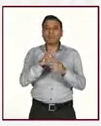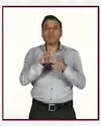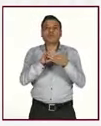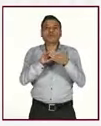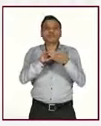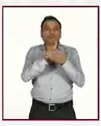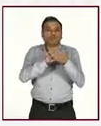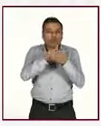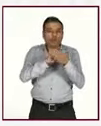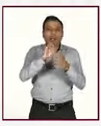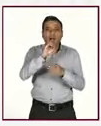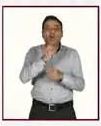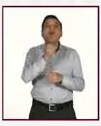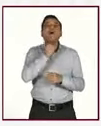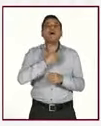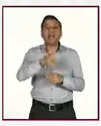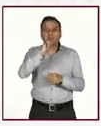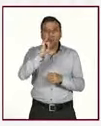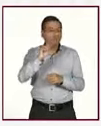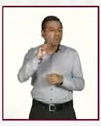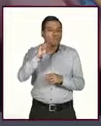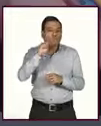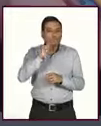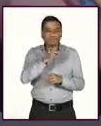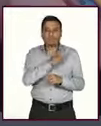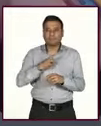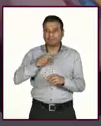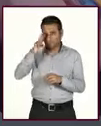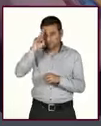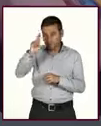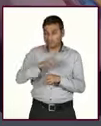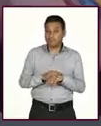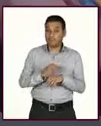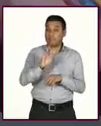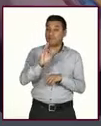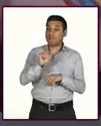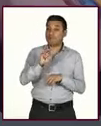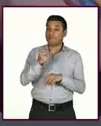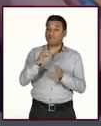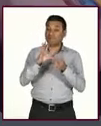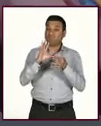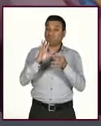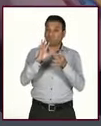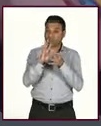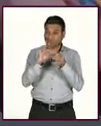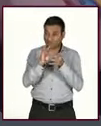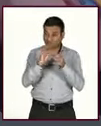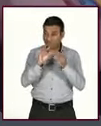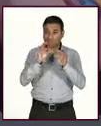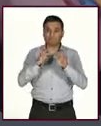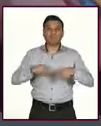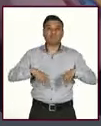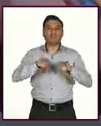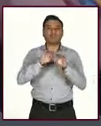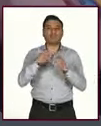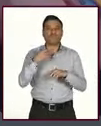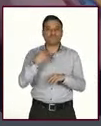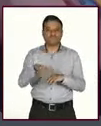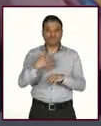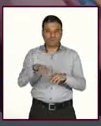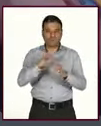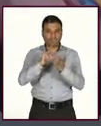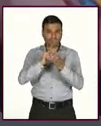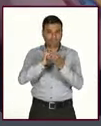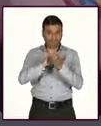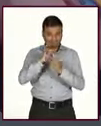ilícitas, ¿no? Fanny, qué importante todo lo que nos has compartido en este seminario virtual y de ahí